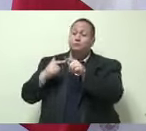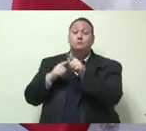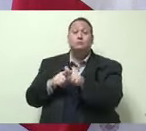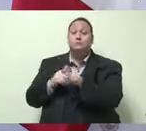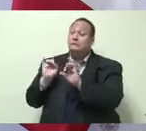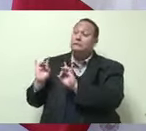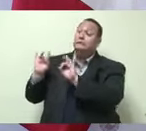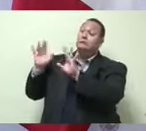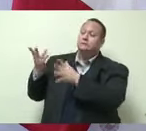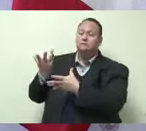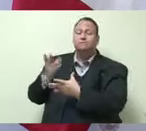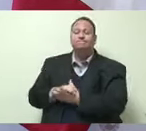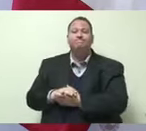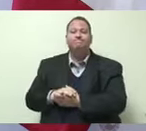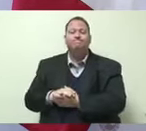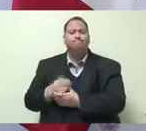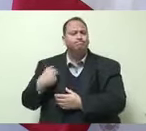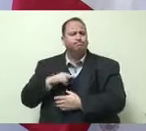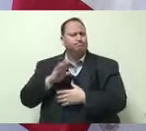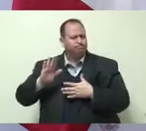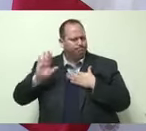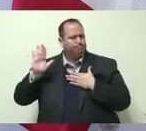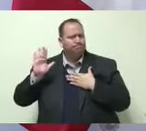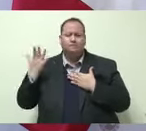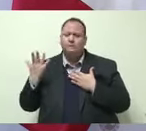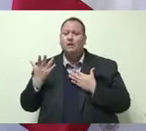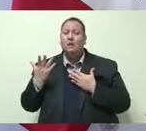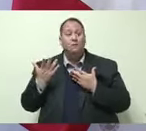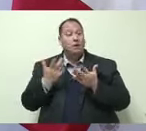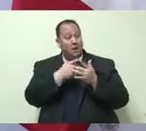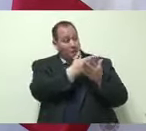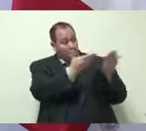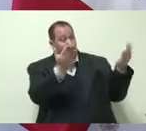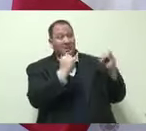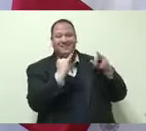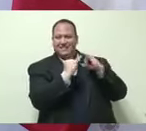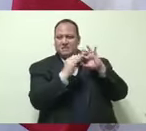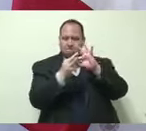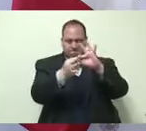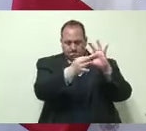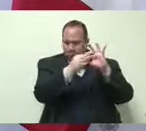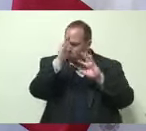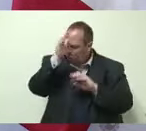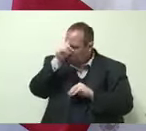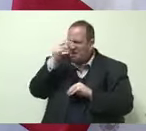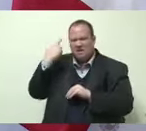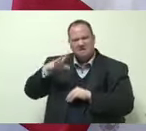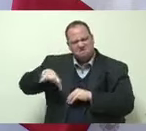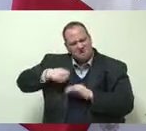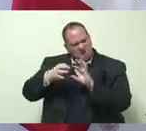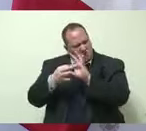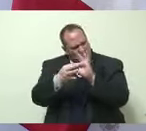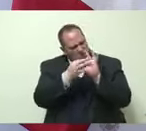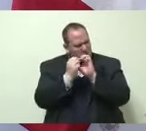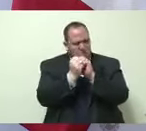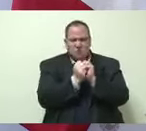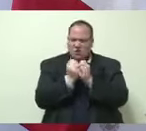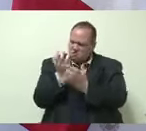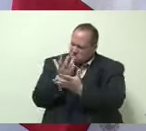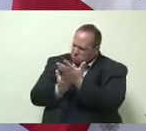este caso y el compromiso absoluto por parte de todas las instituciones para hacer un esfuerzo conjunto, coordinado y